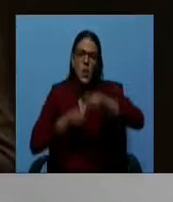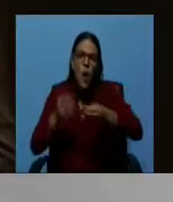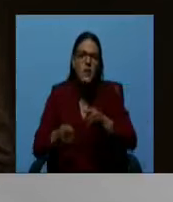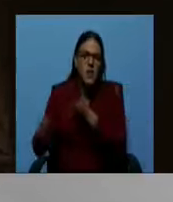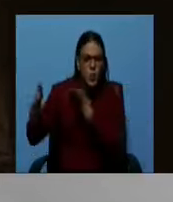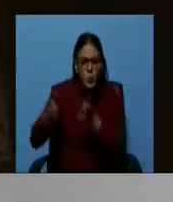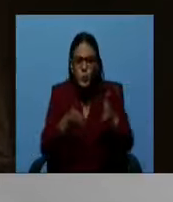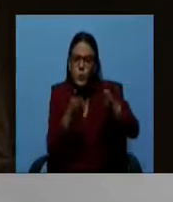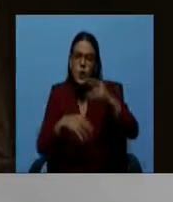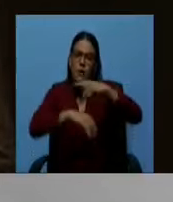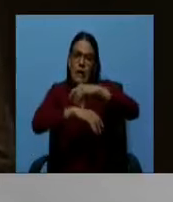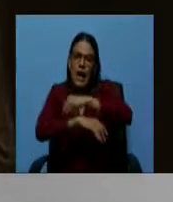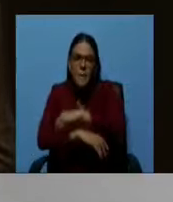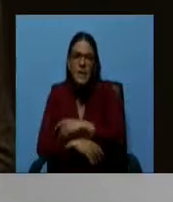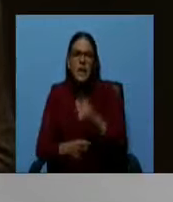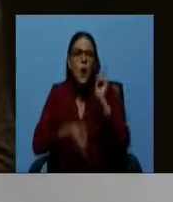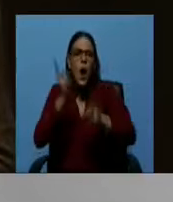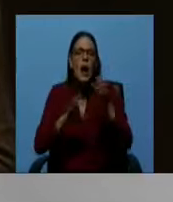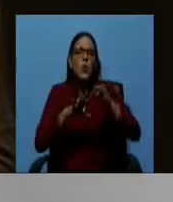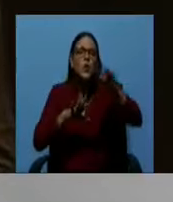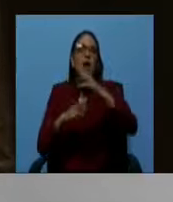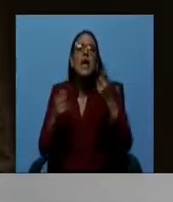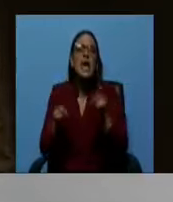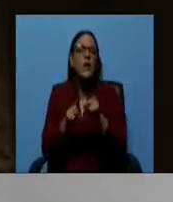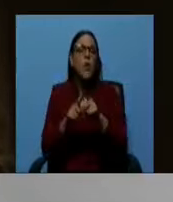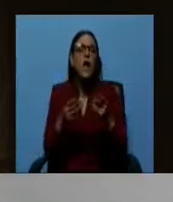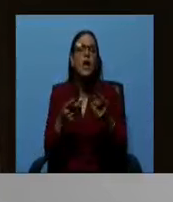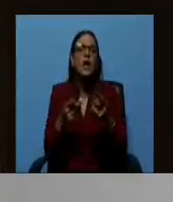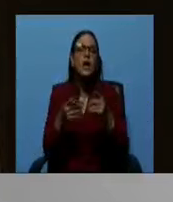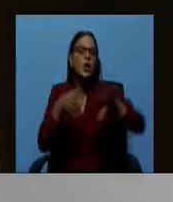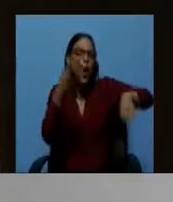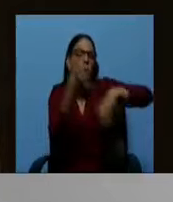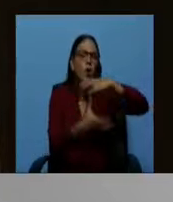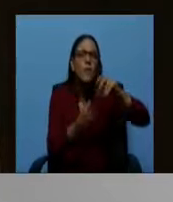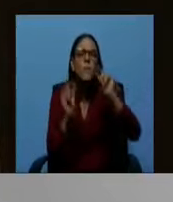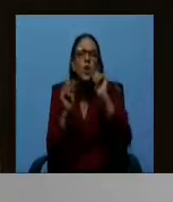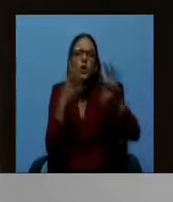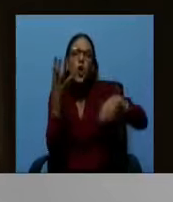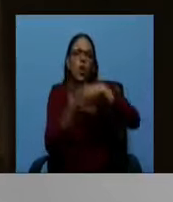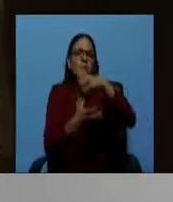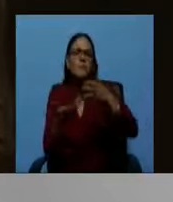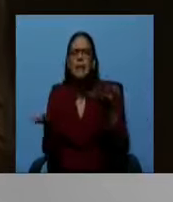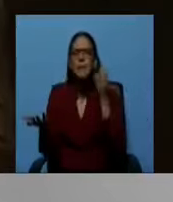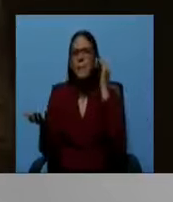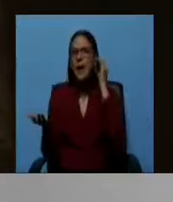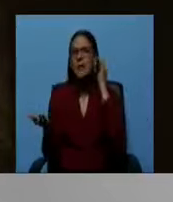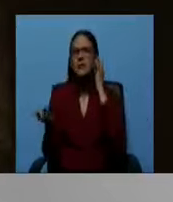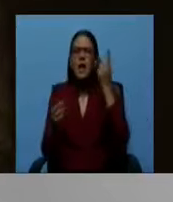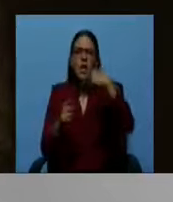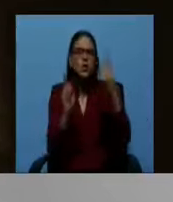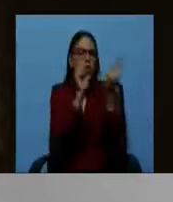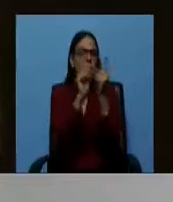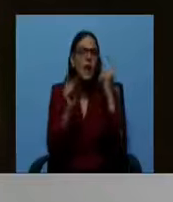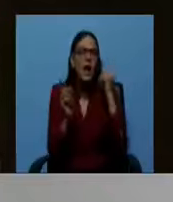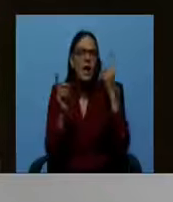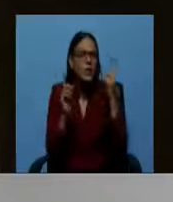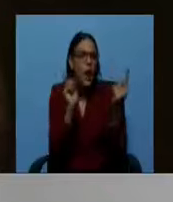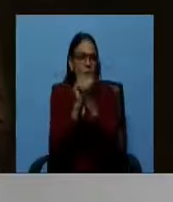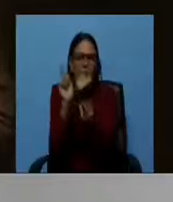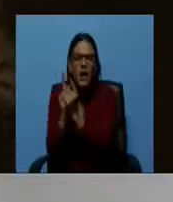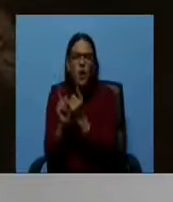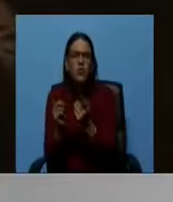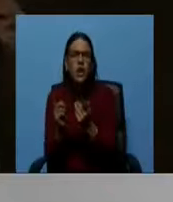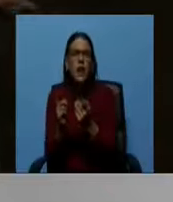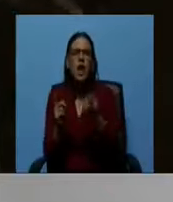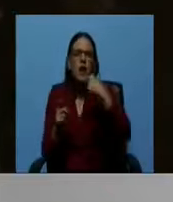transitando, en algunos sectores está dispersa. En algunos sectores está dispersa. Cuando nos hemos encontrado en el territorio,